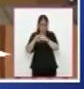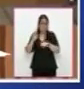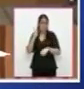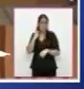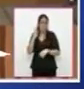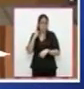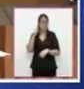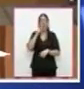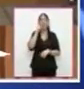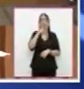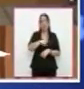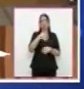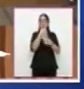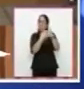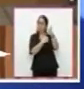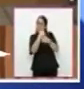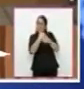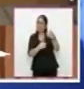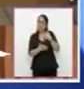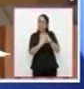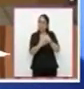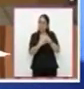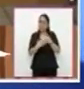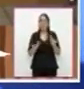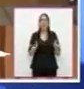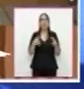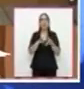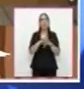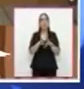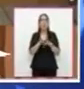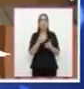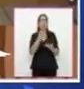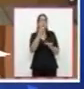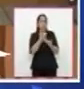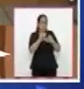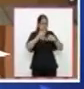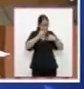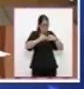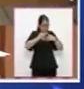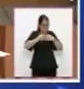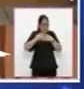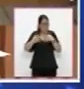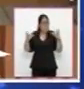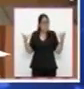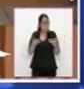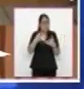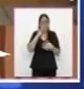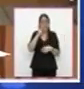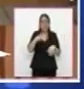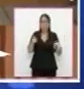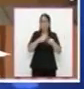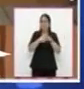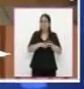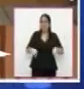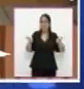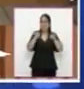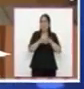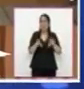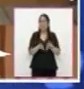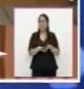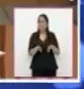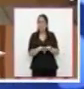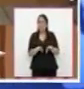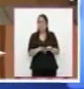determinando cuáles son las medidas sanitarias que necesitamos durante todo el proceso, porque claramente pues el punto culminante será la jornada